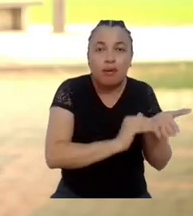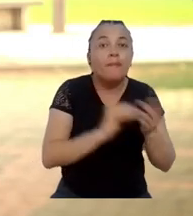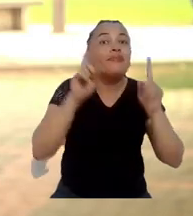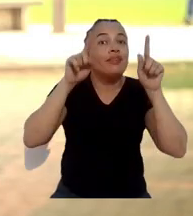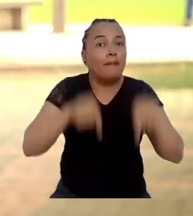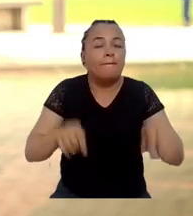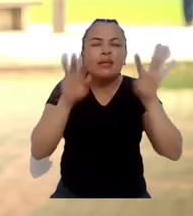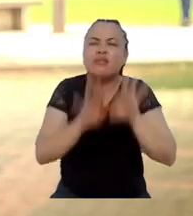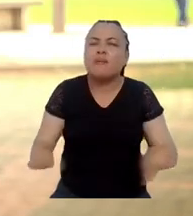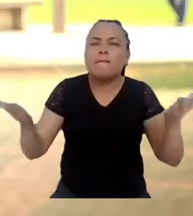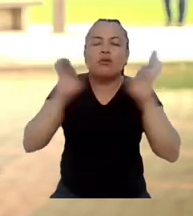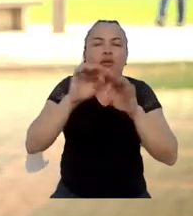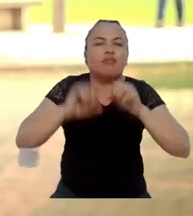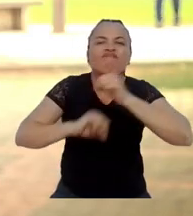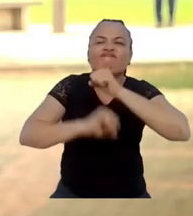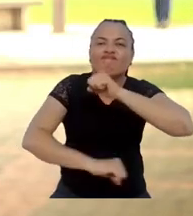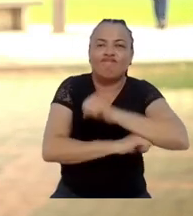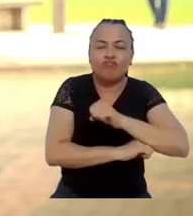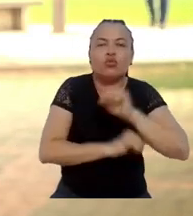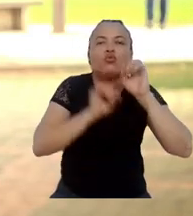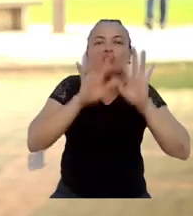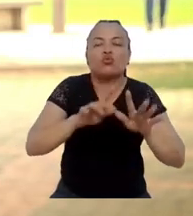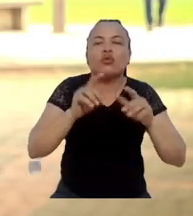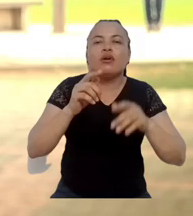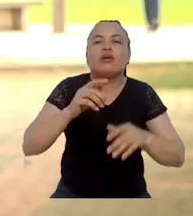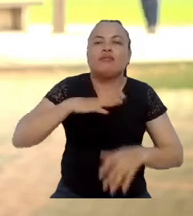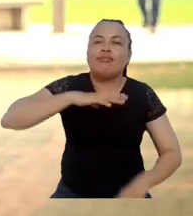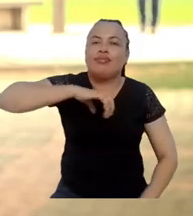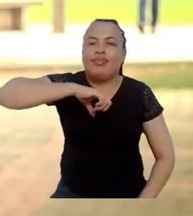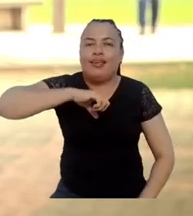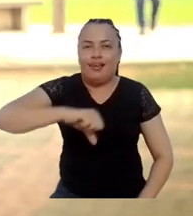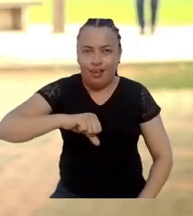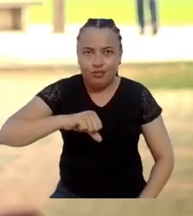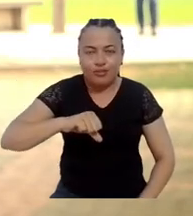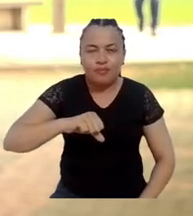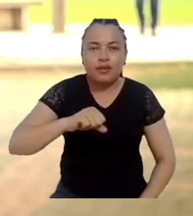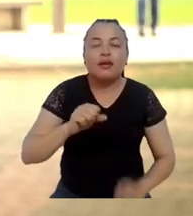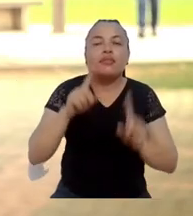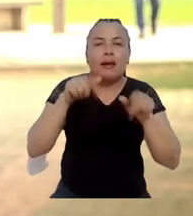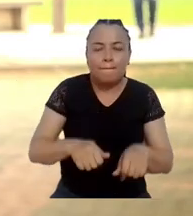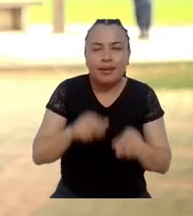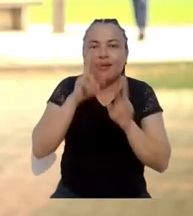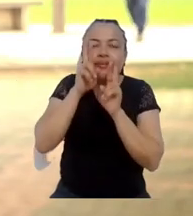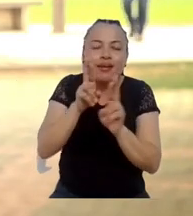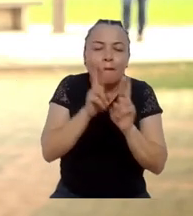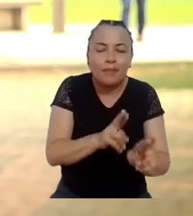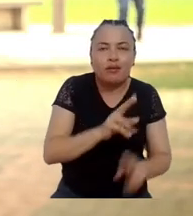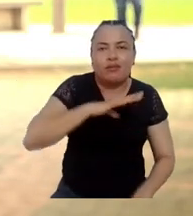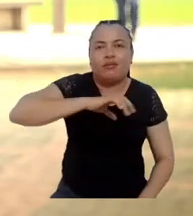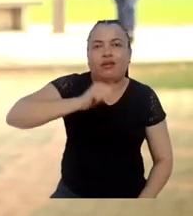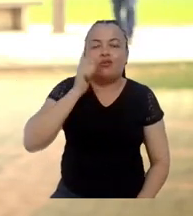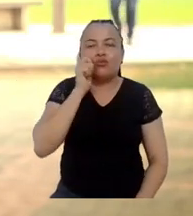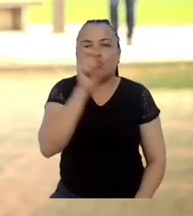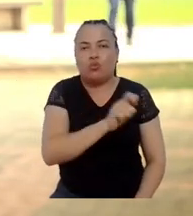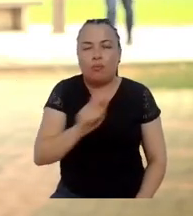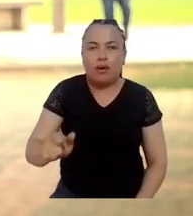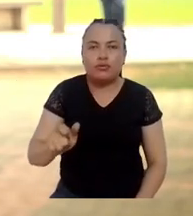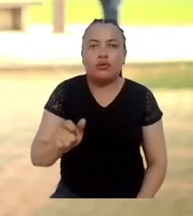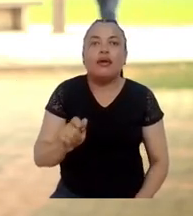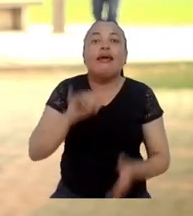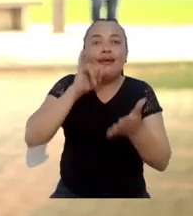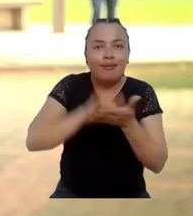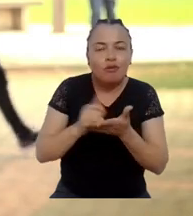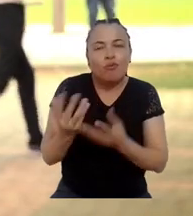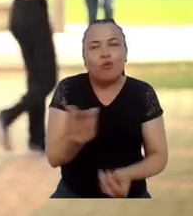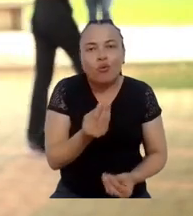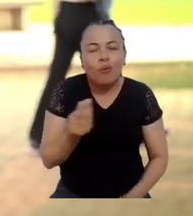es un Pilar fundamental dentro de nuestro estado social de derecho y por el respeto de los Derechos Humanos por eso el